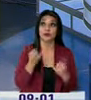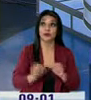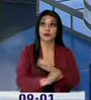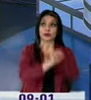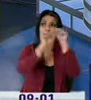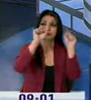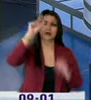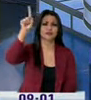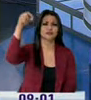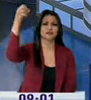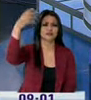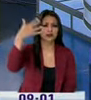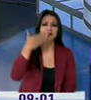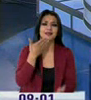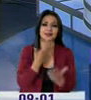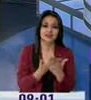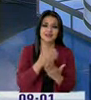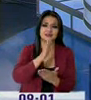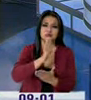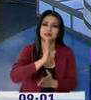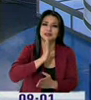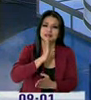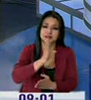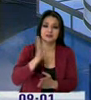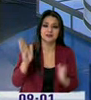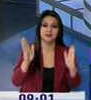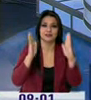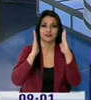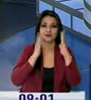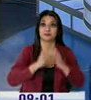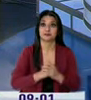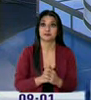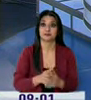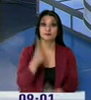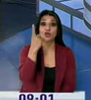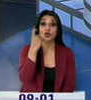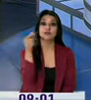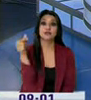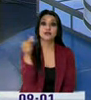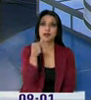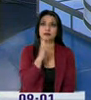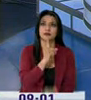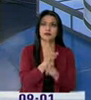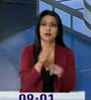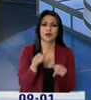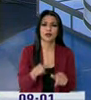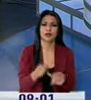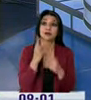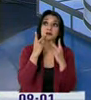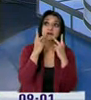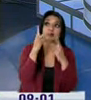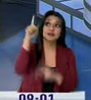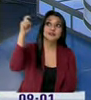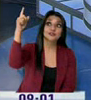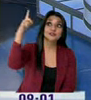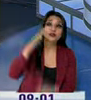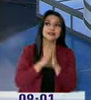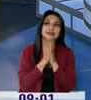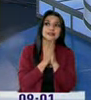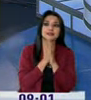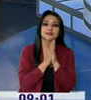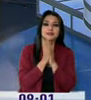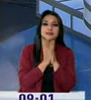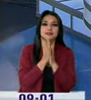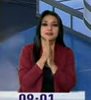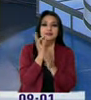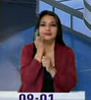y siempre agradecerles por estar en nuestra sintonía. 11 grados centígrados, ¿no? Sí, yo le veo de aquí, ya le veo un solcito, así que espero